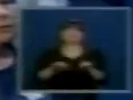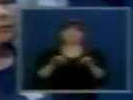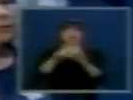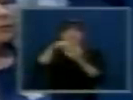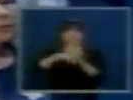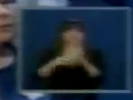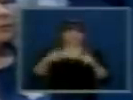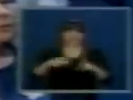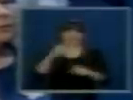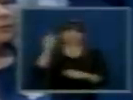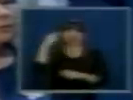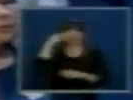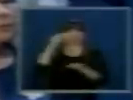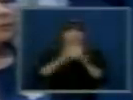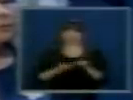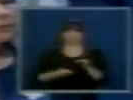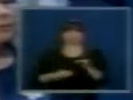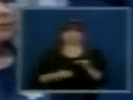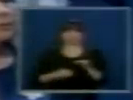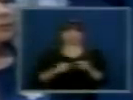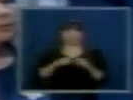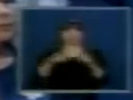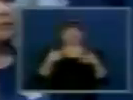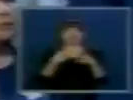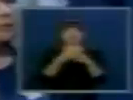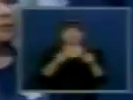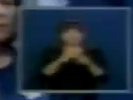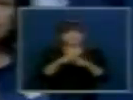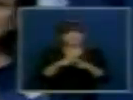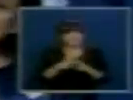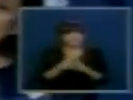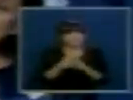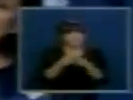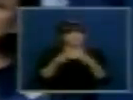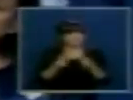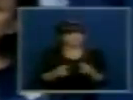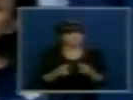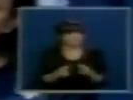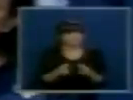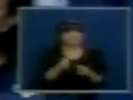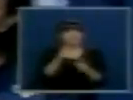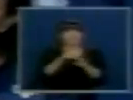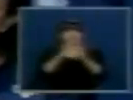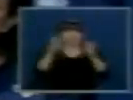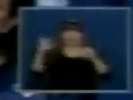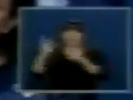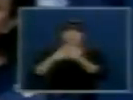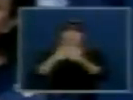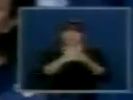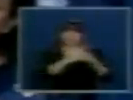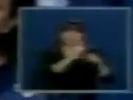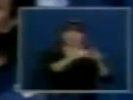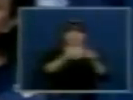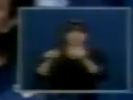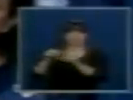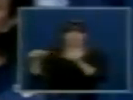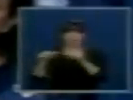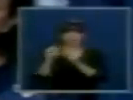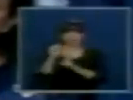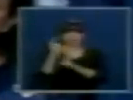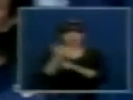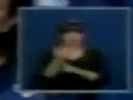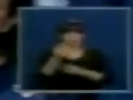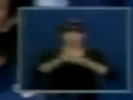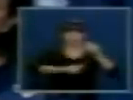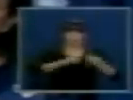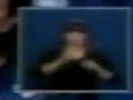administración, pero hemos resuelto iniciarlo sin demora con una amplia participación de los sectores sociales,